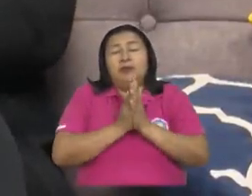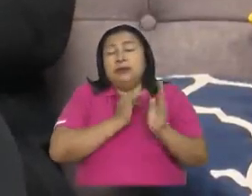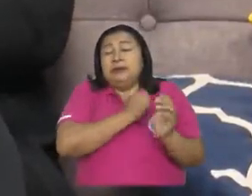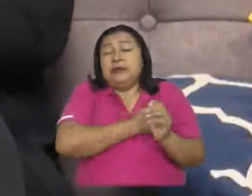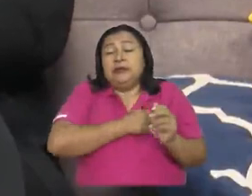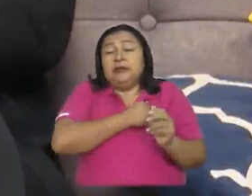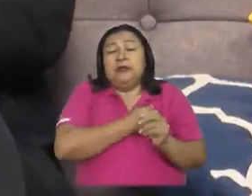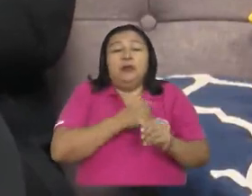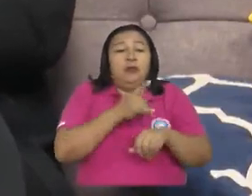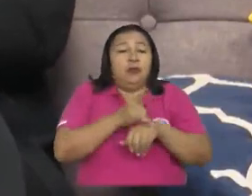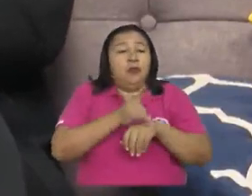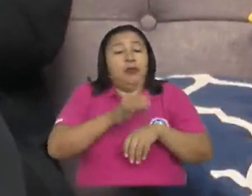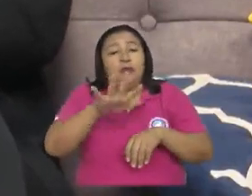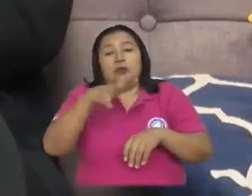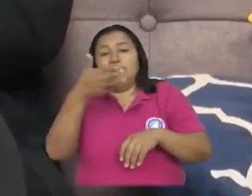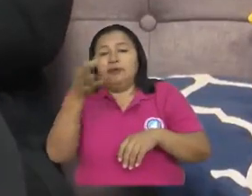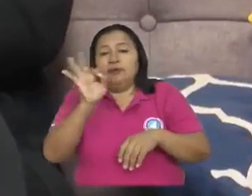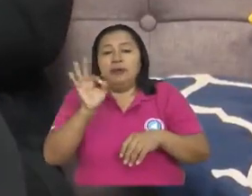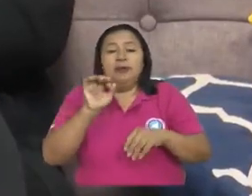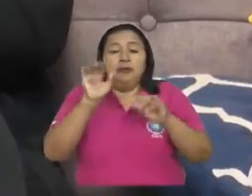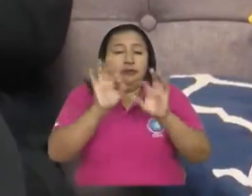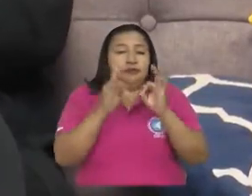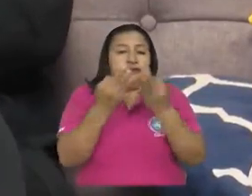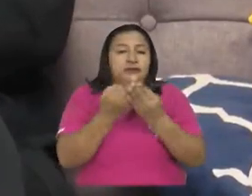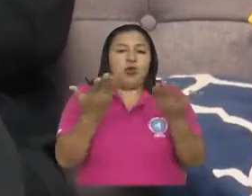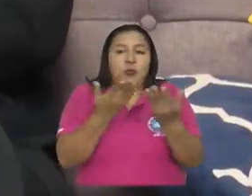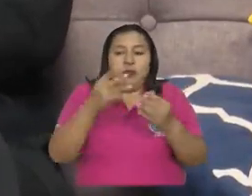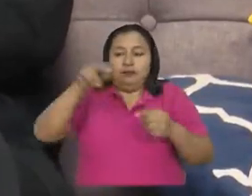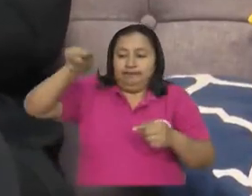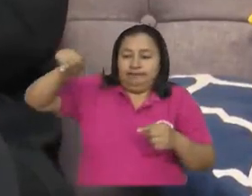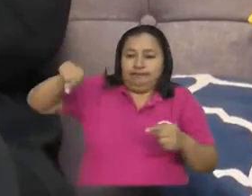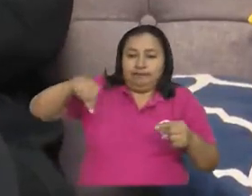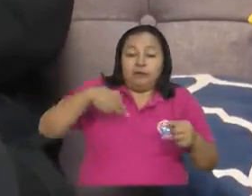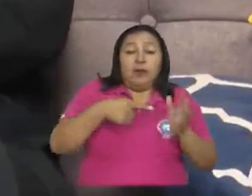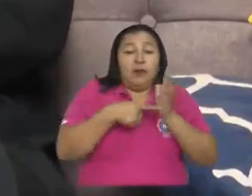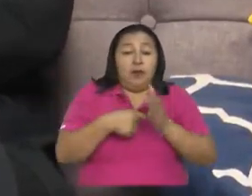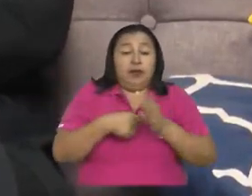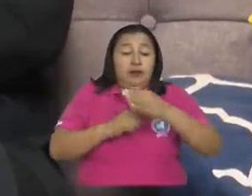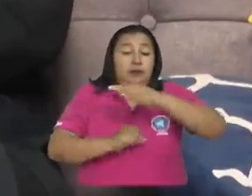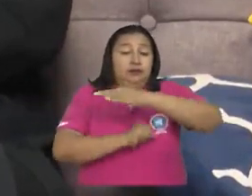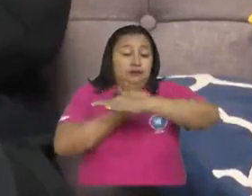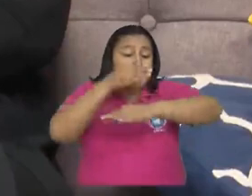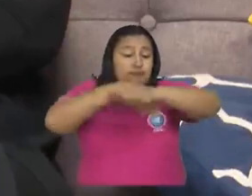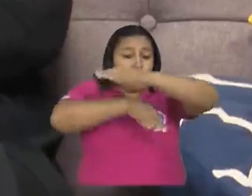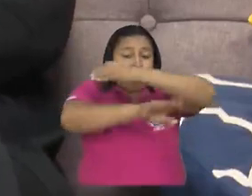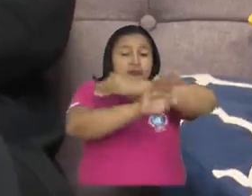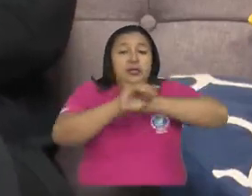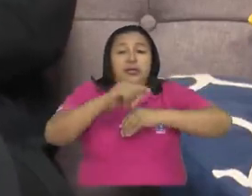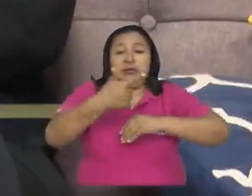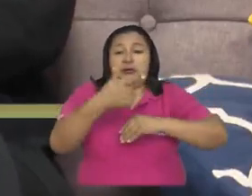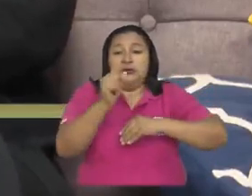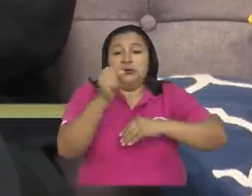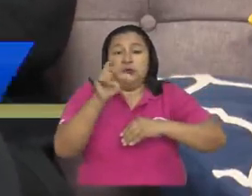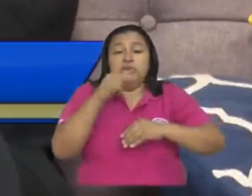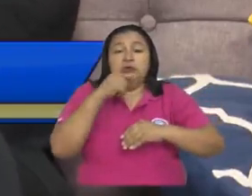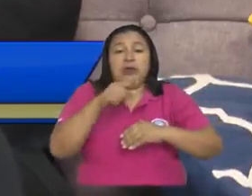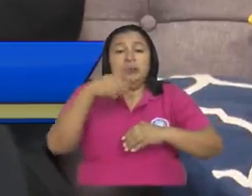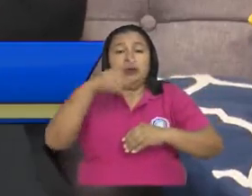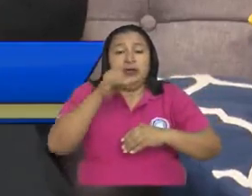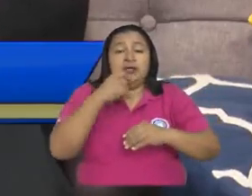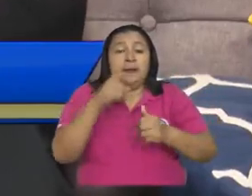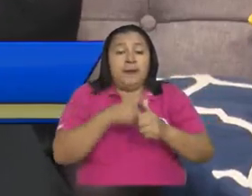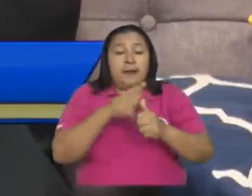buscando alternativas, ¿verdad?, para la familia de la movilización, como el paso de nivel del 7 Sur y de las Piedrecitas. Ahí